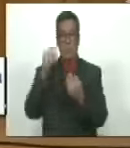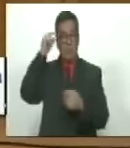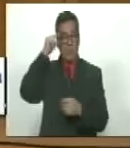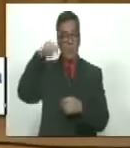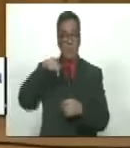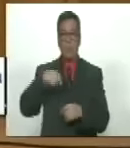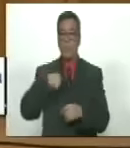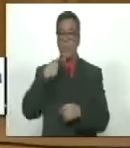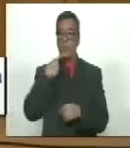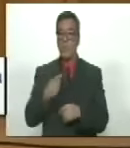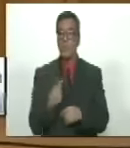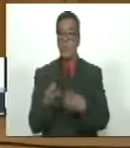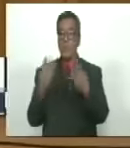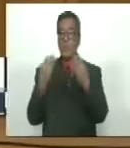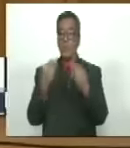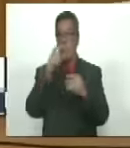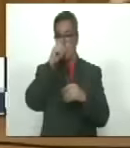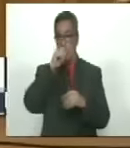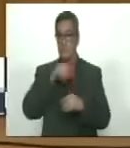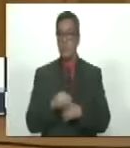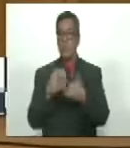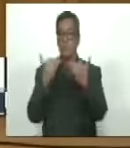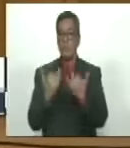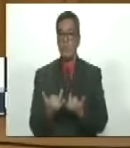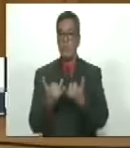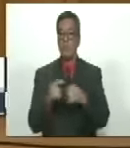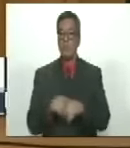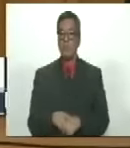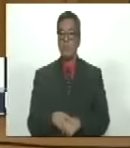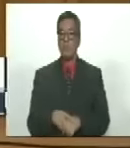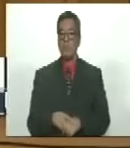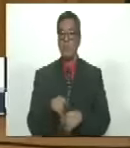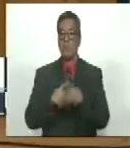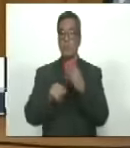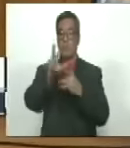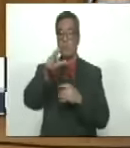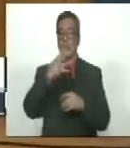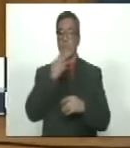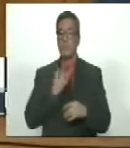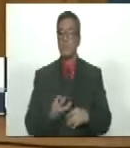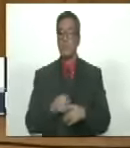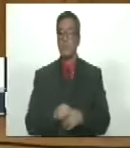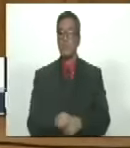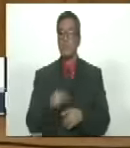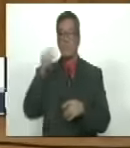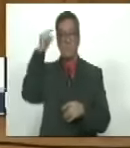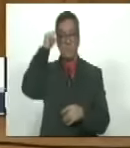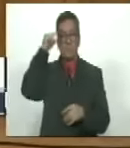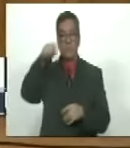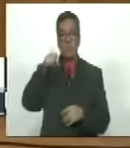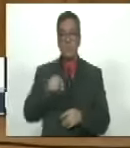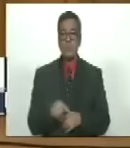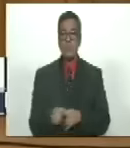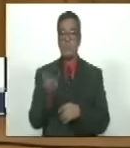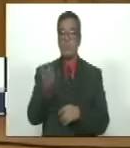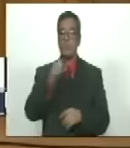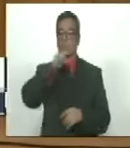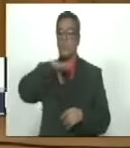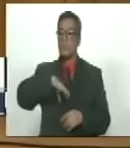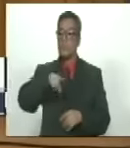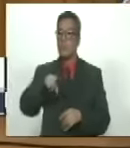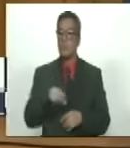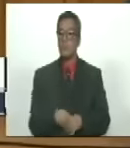Bien, como lo decía, han pasado muchísimos años hasta que llegó el 3 de diciembre, día épico,